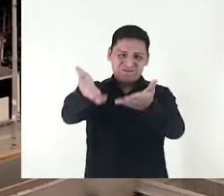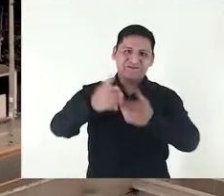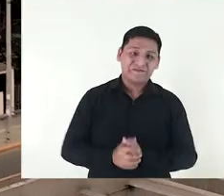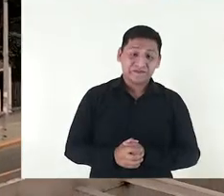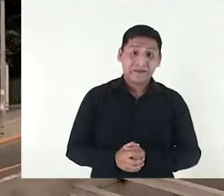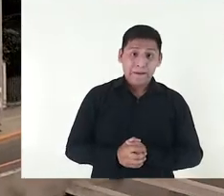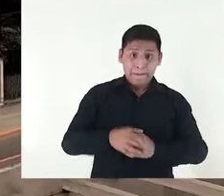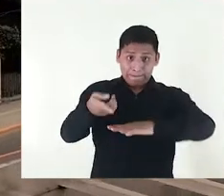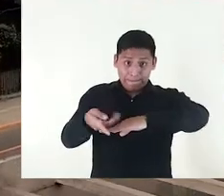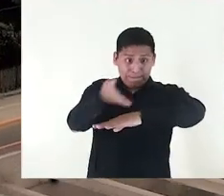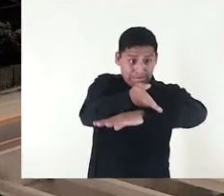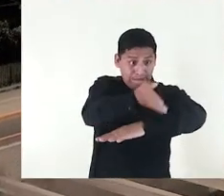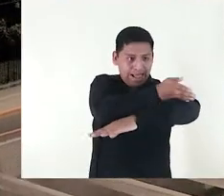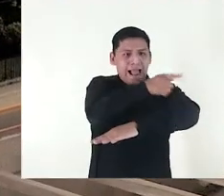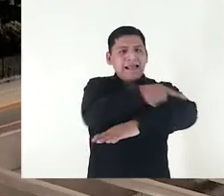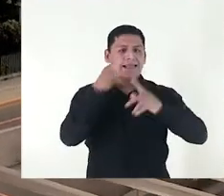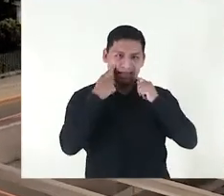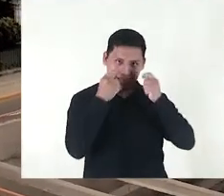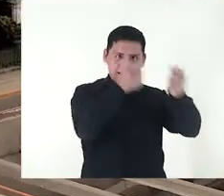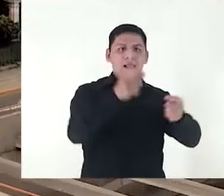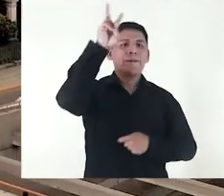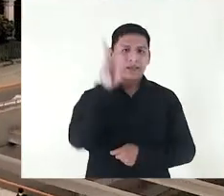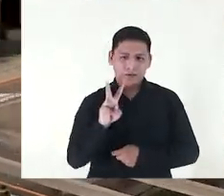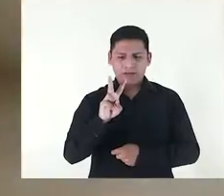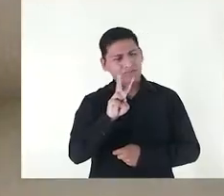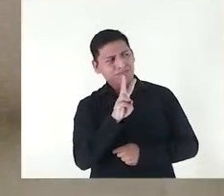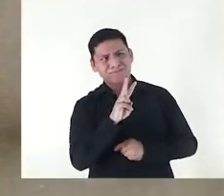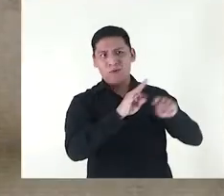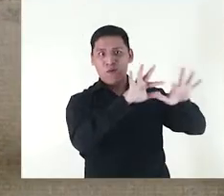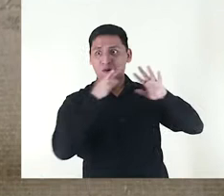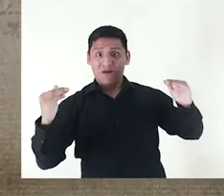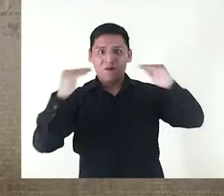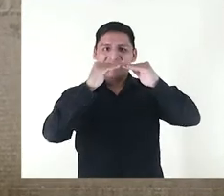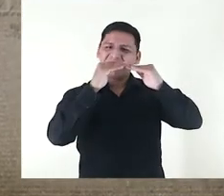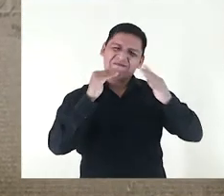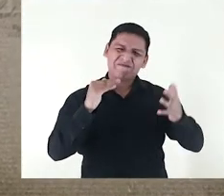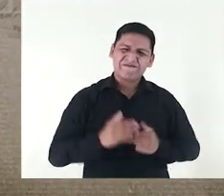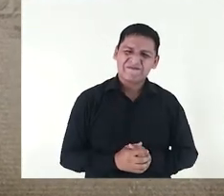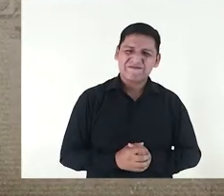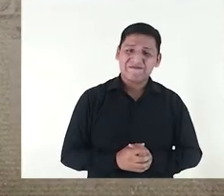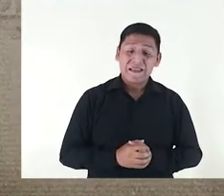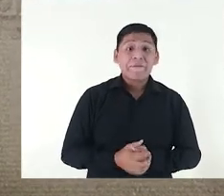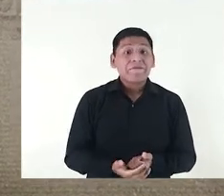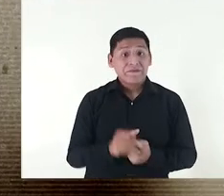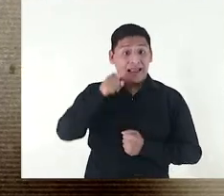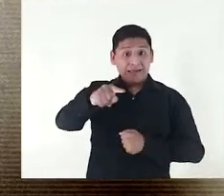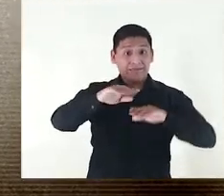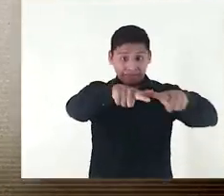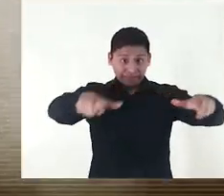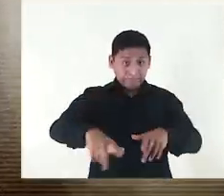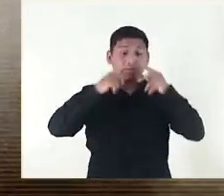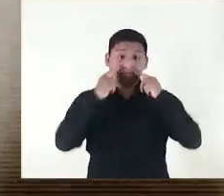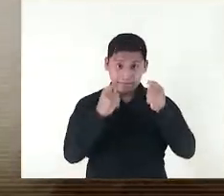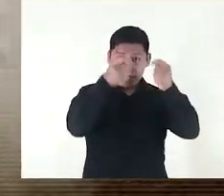estar este edificio. Unas cuadras más abajo estaría el regalo a Venezuela. No tan prominente como este. Si bien el terreno